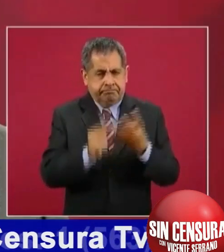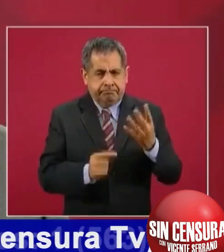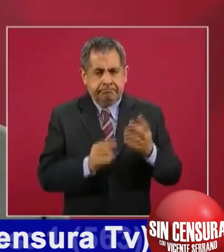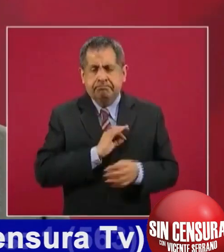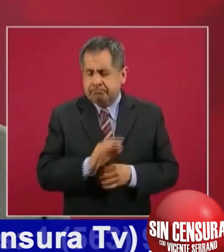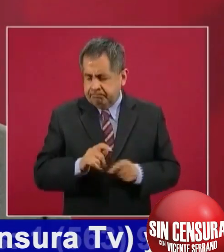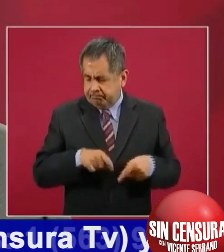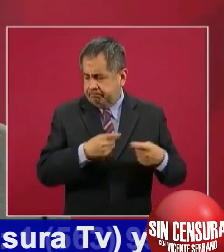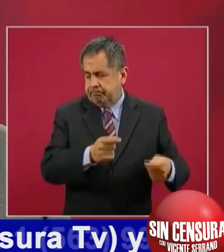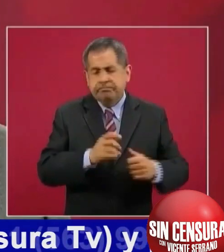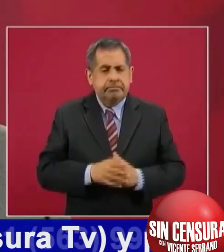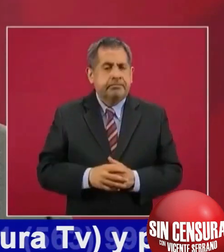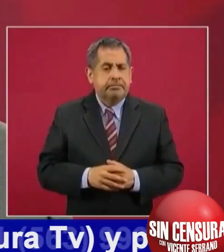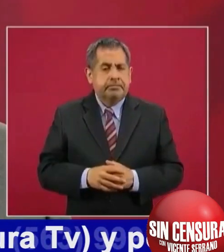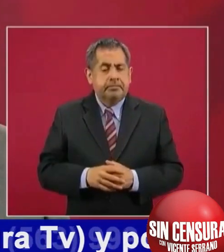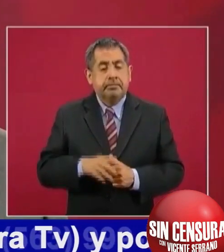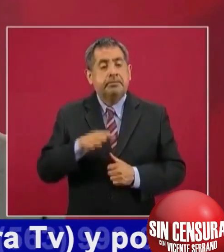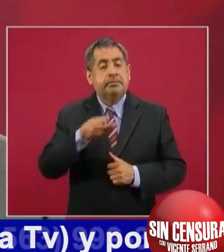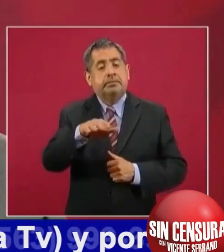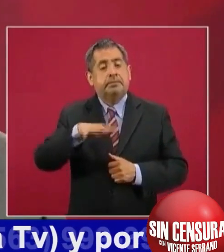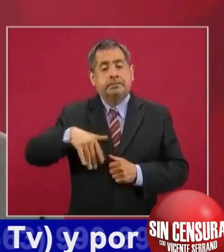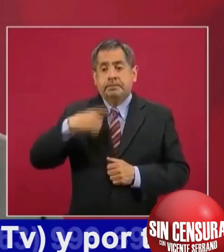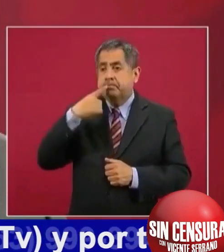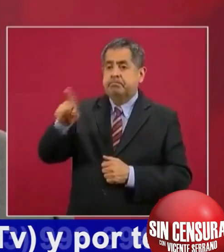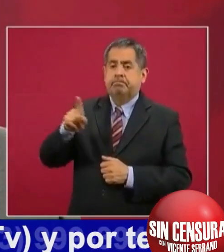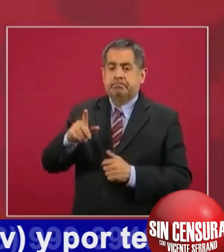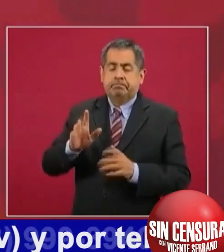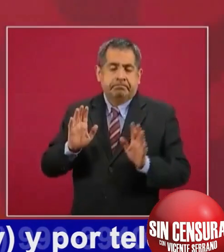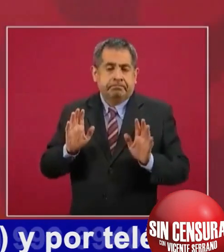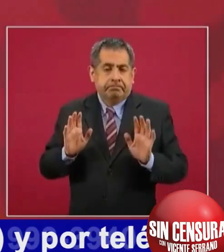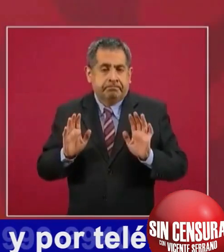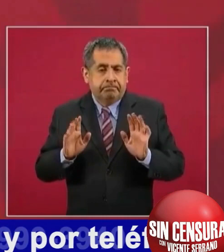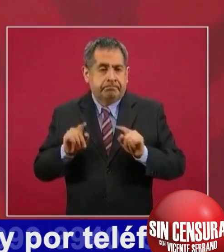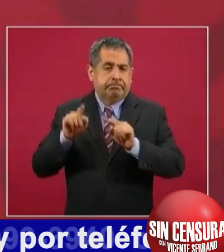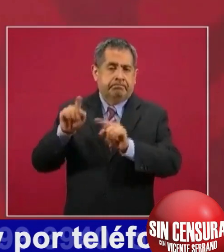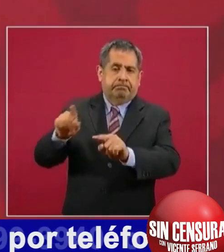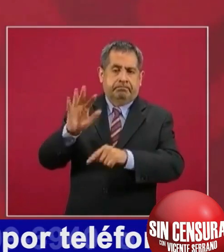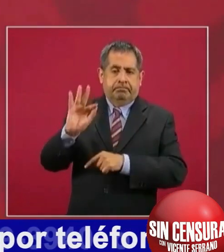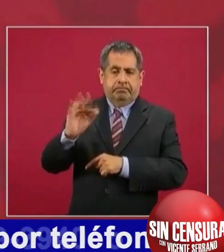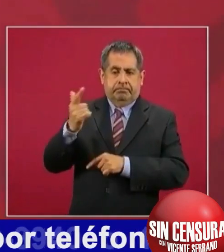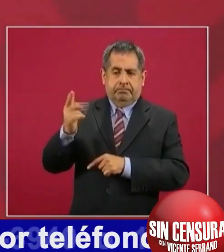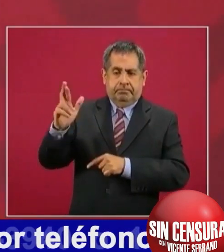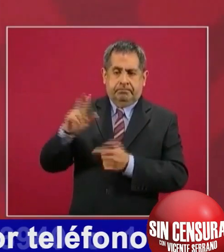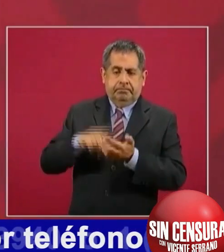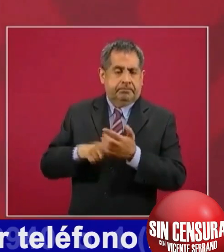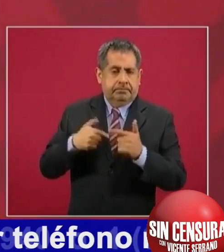posible. Sobre la denuncia, pues eso es un asunto de la Fiscalía